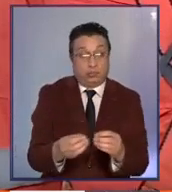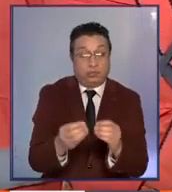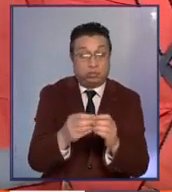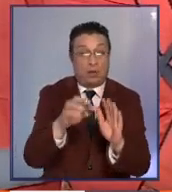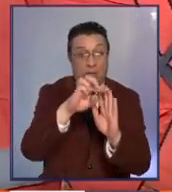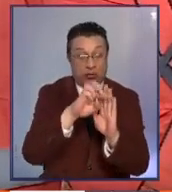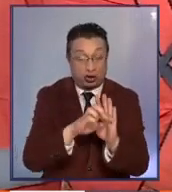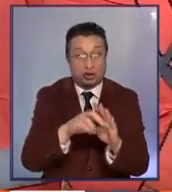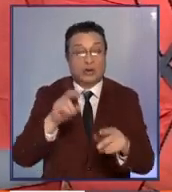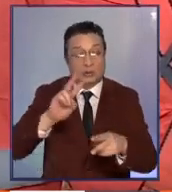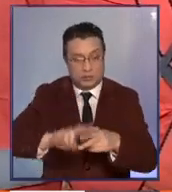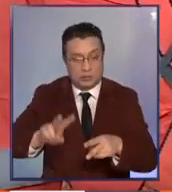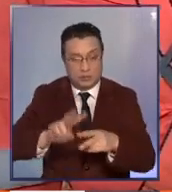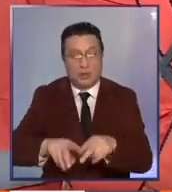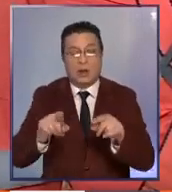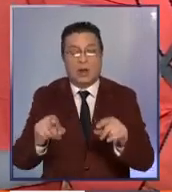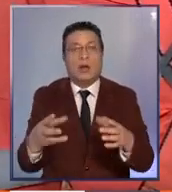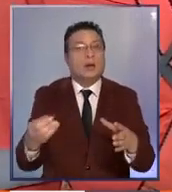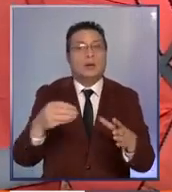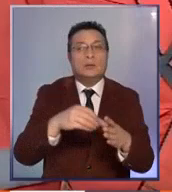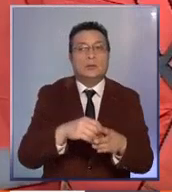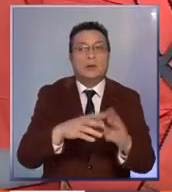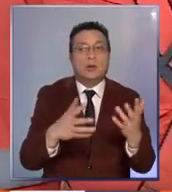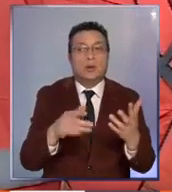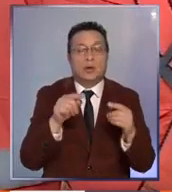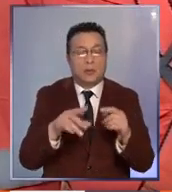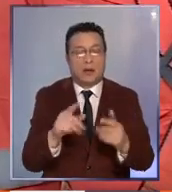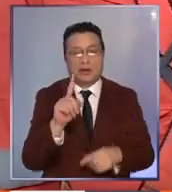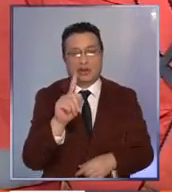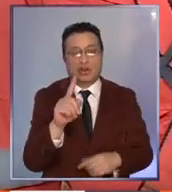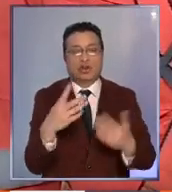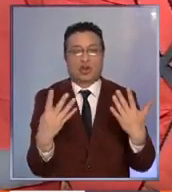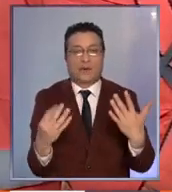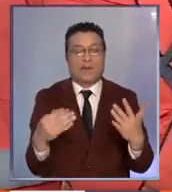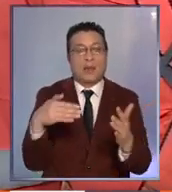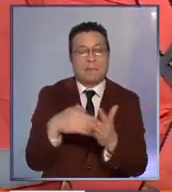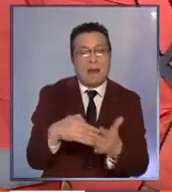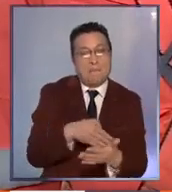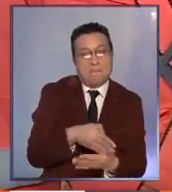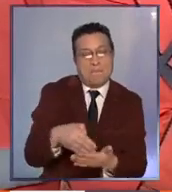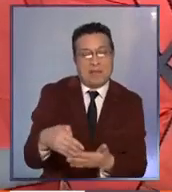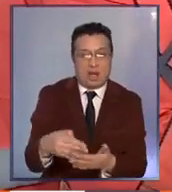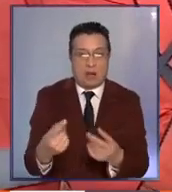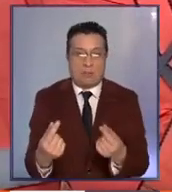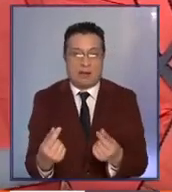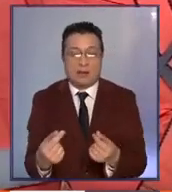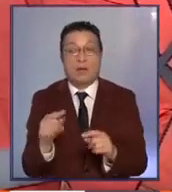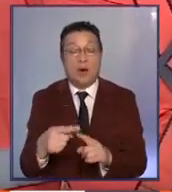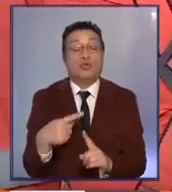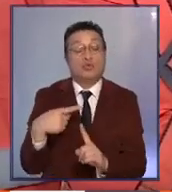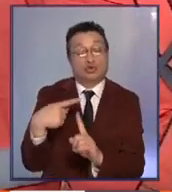llevando a cabo involucran cerca de 190.000 millones de pesos. Y vamos a sumar,